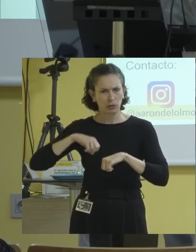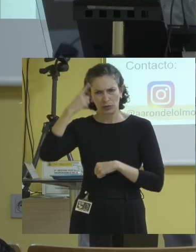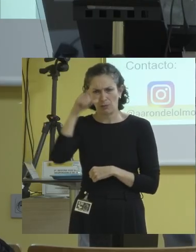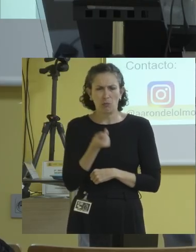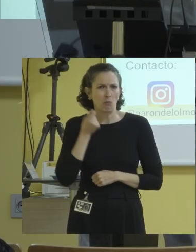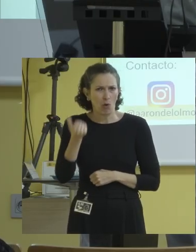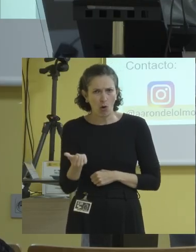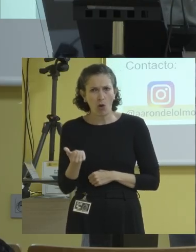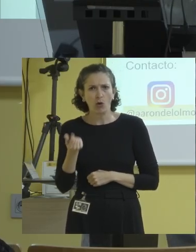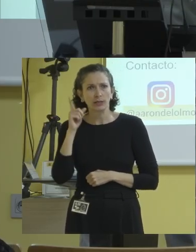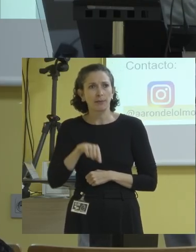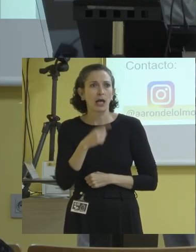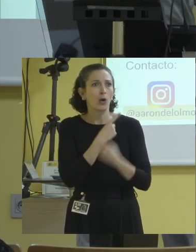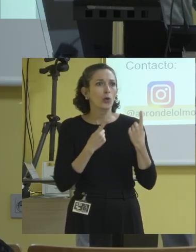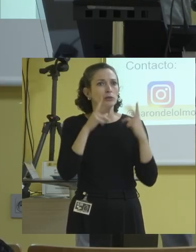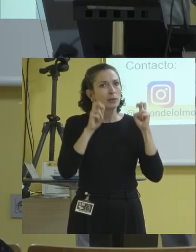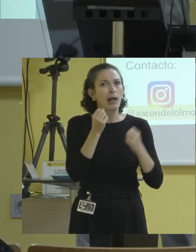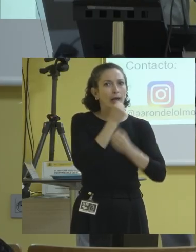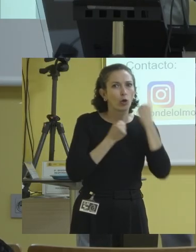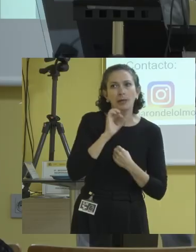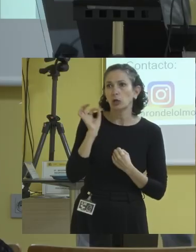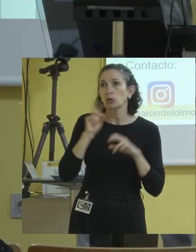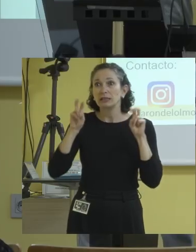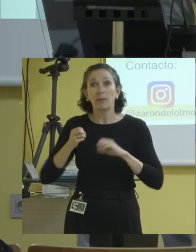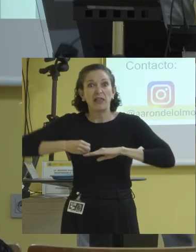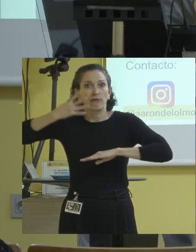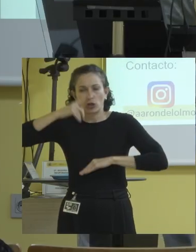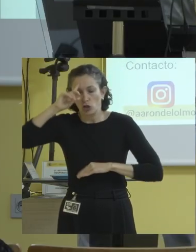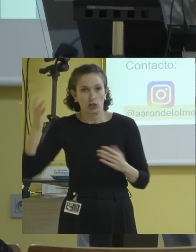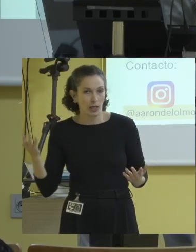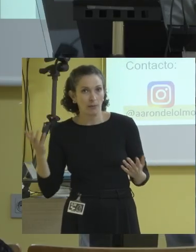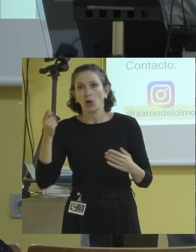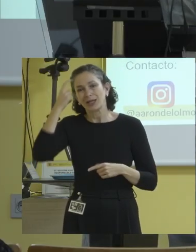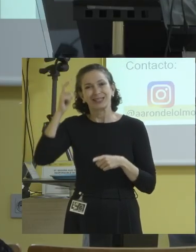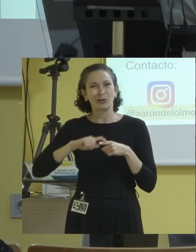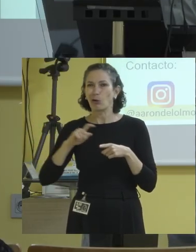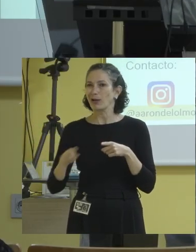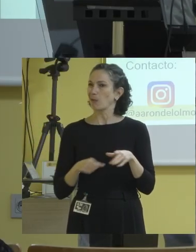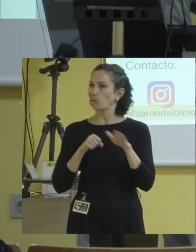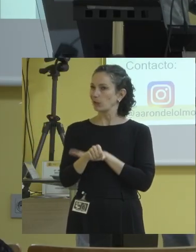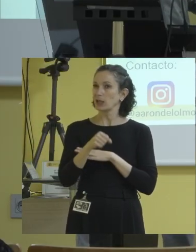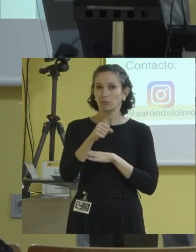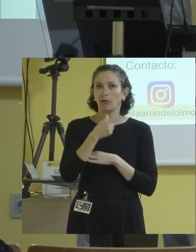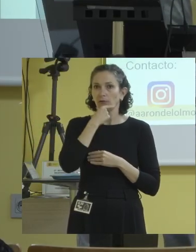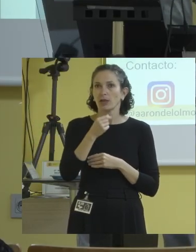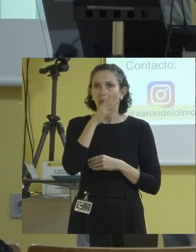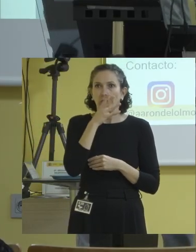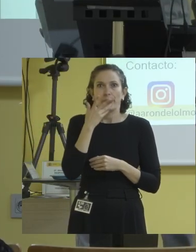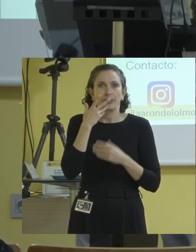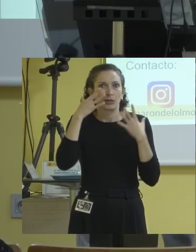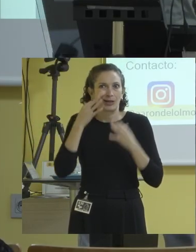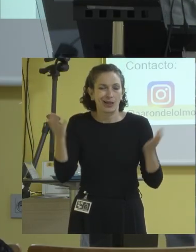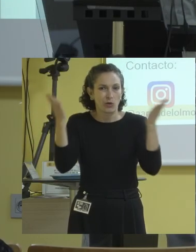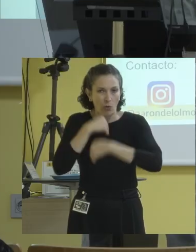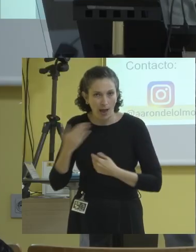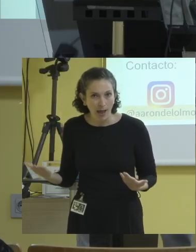algunos no sabemos sobre economía o sobre edificios. Pero meterse en la psicología del comportamiento es muy fácil por esa falta de desconocimiento. Creo que hace una regulación